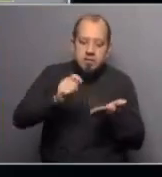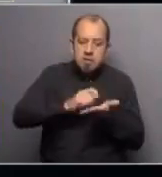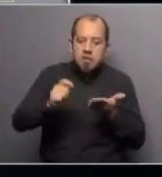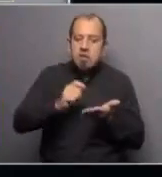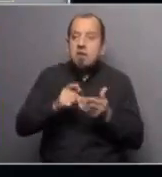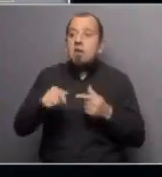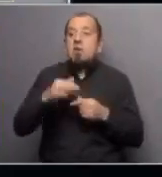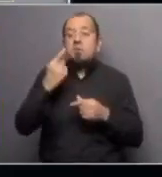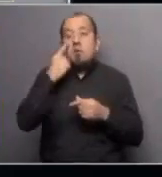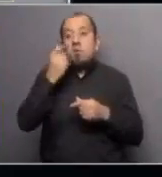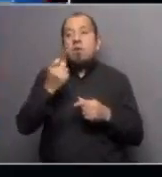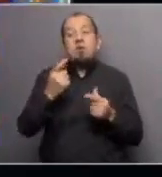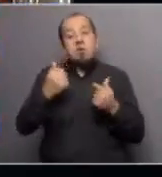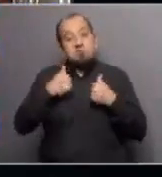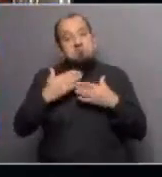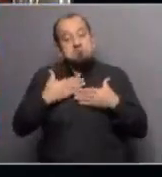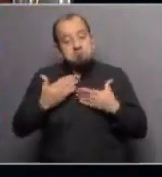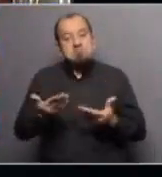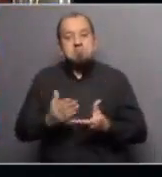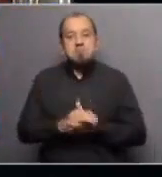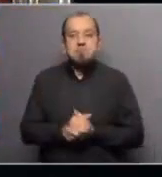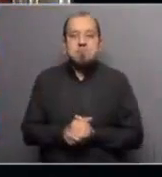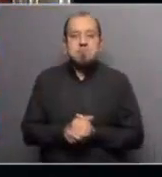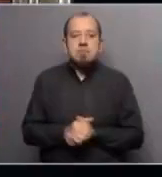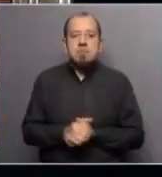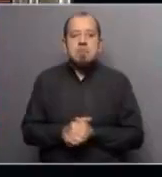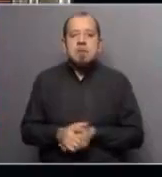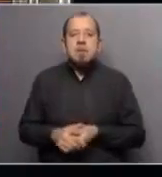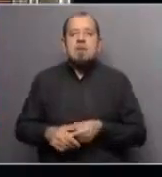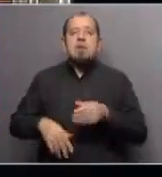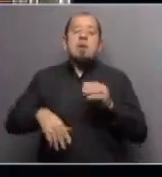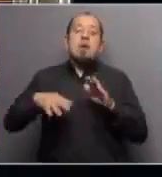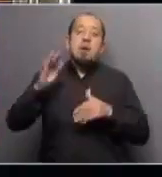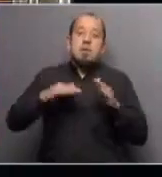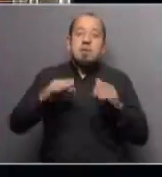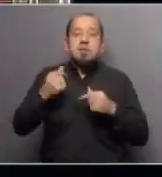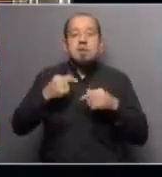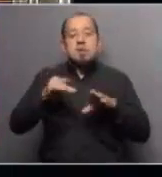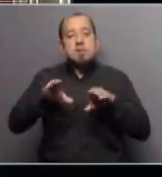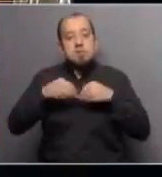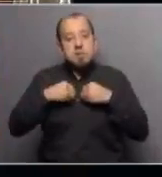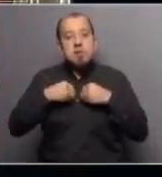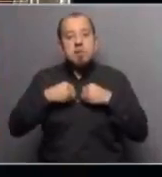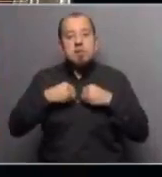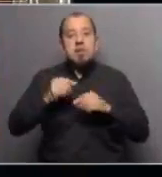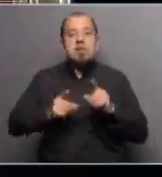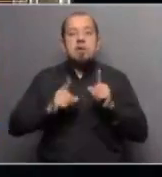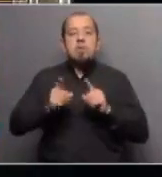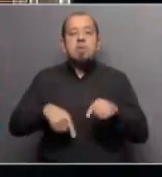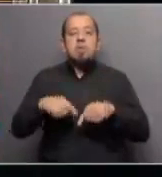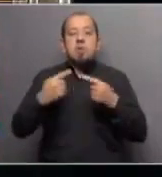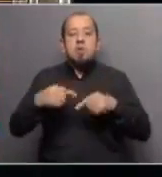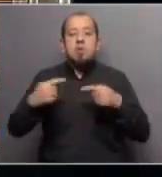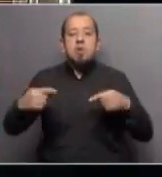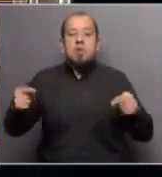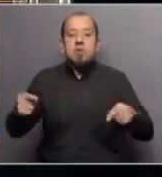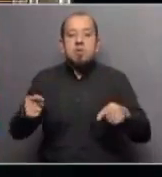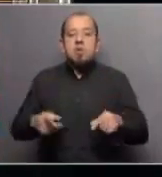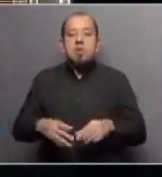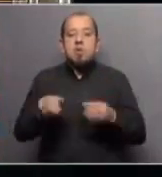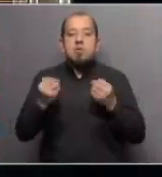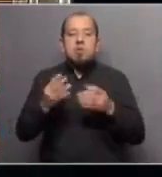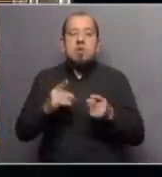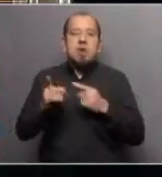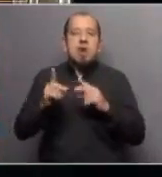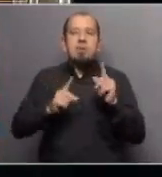algo que era para mí. A veces cuesta como asimilar o aceptar la convivencia de algunas cosas que son consideradas como por cliché o